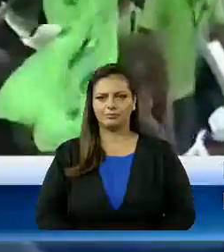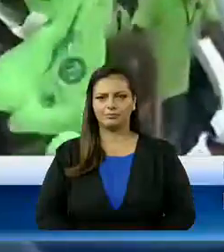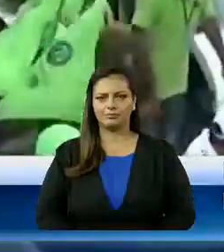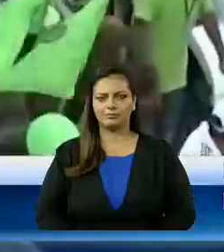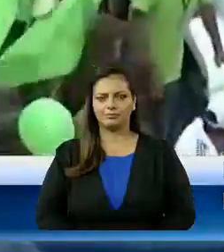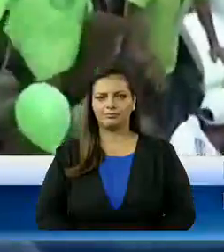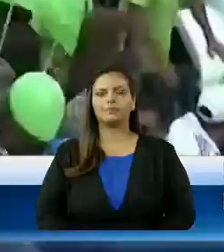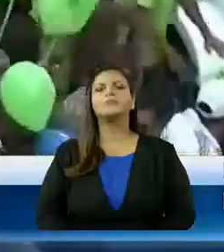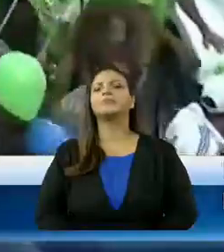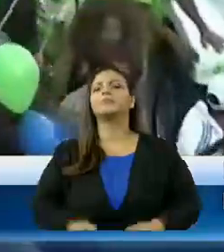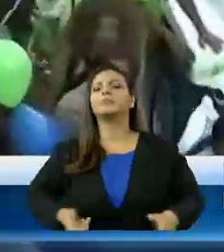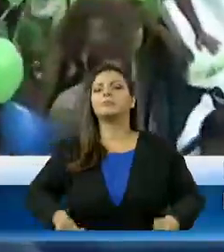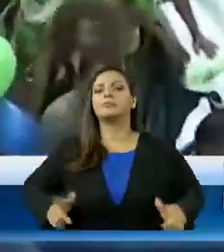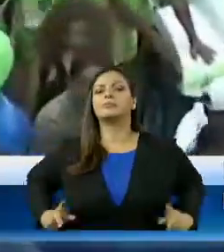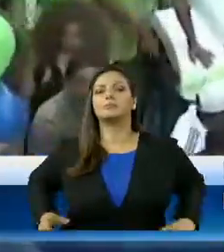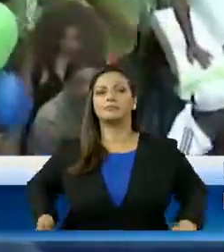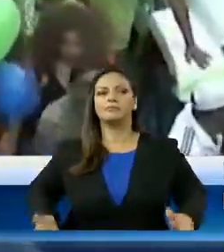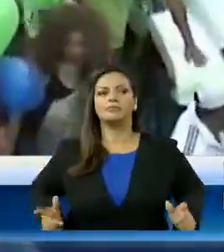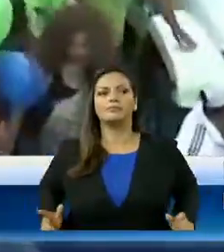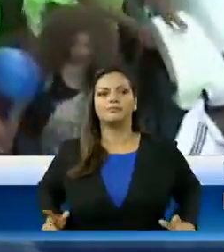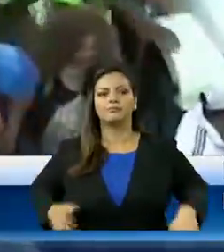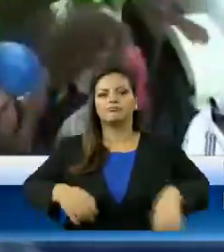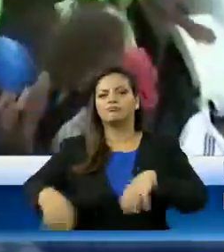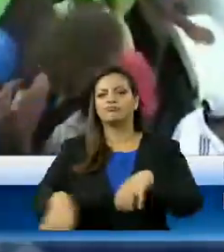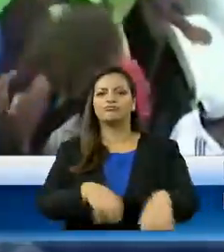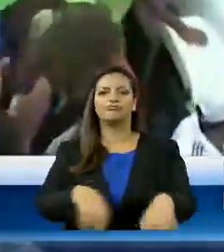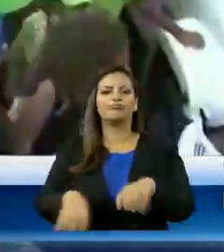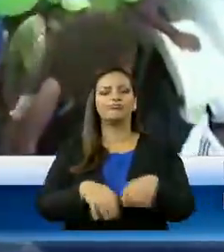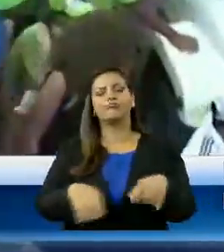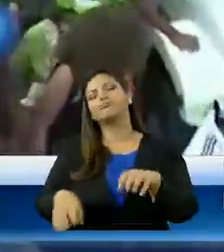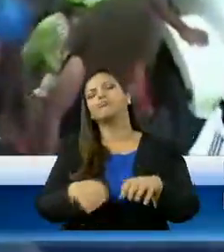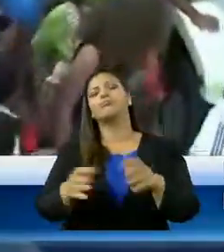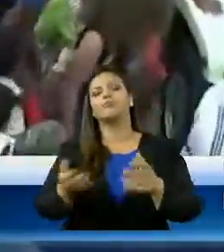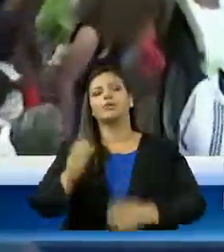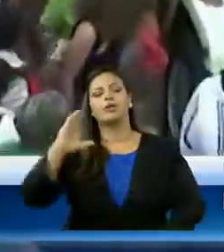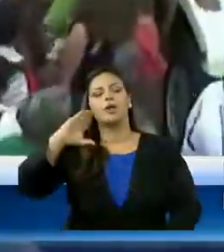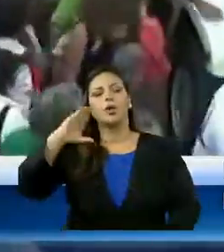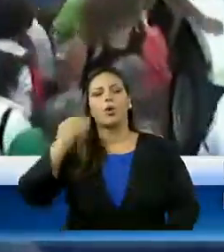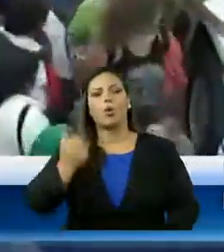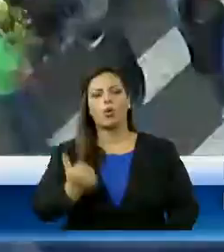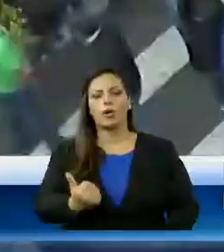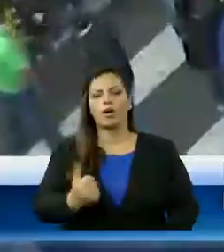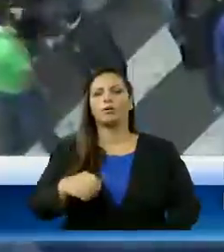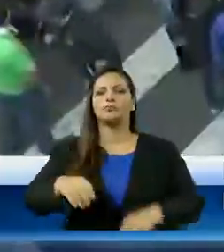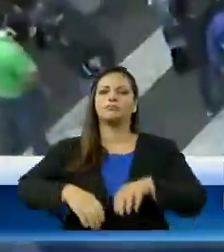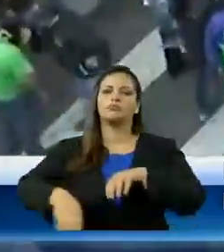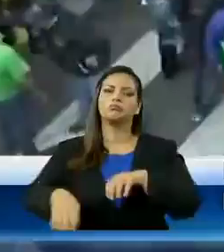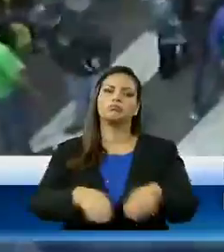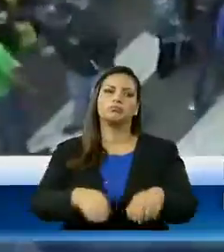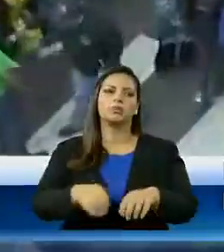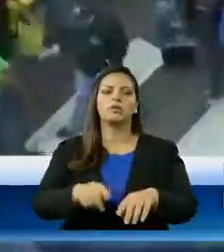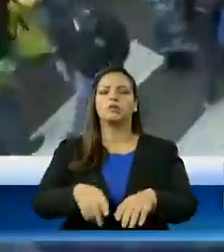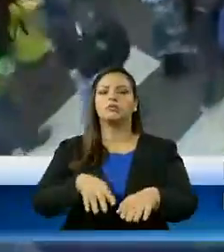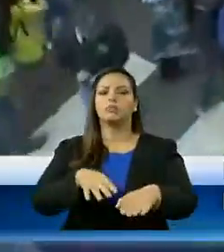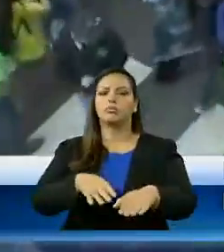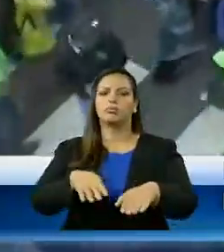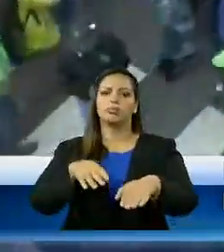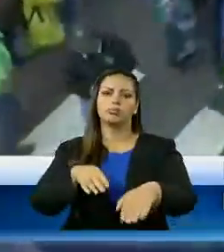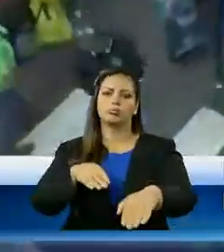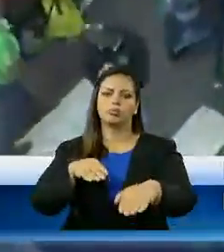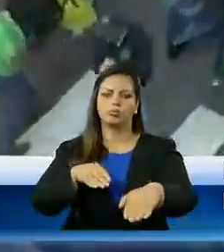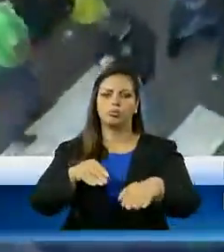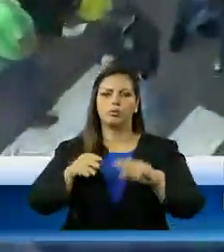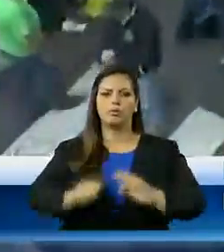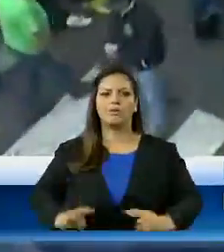lenin moreno candidato a la presidencia del ecuador por la lista 35 presidió la movilización efectuada por sus coidearios en las calles